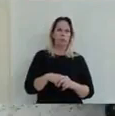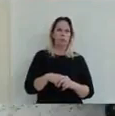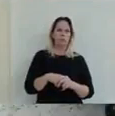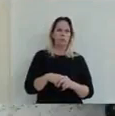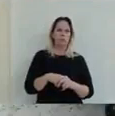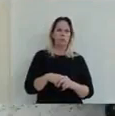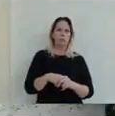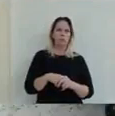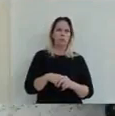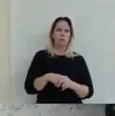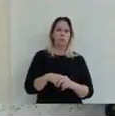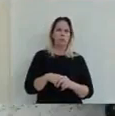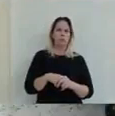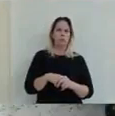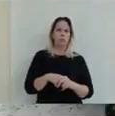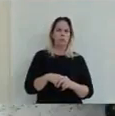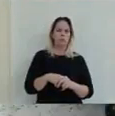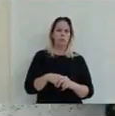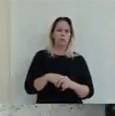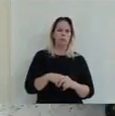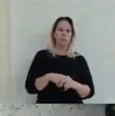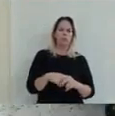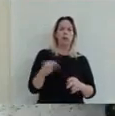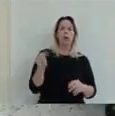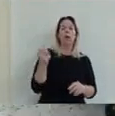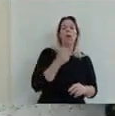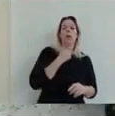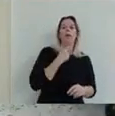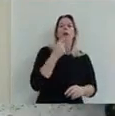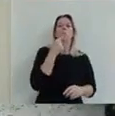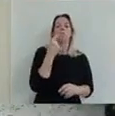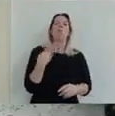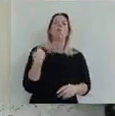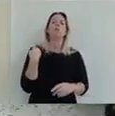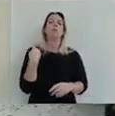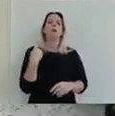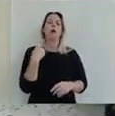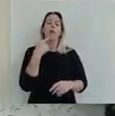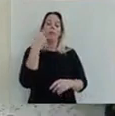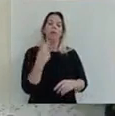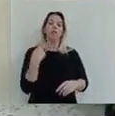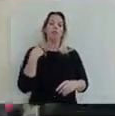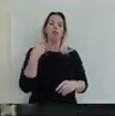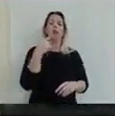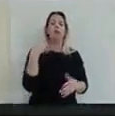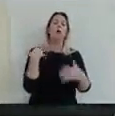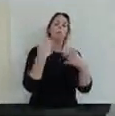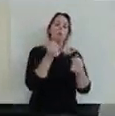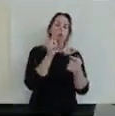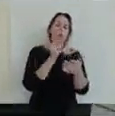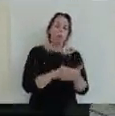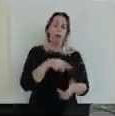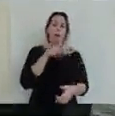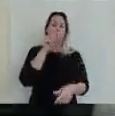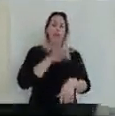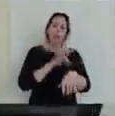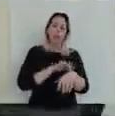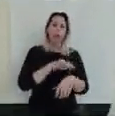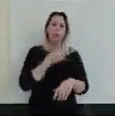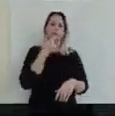Concejale Gaetano. Sí, quería sumarme a las palabras del concejal Ferreira Adame y, por